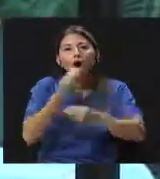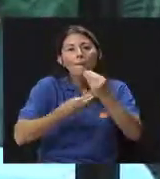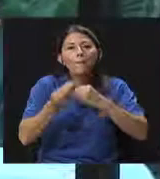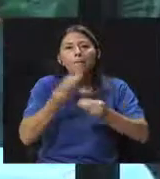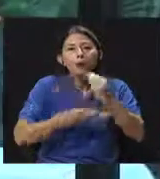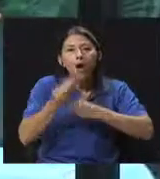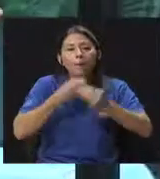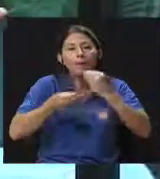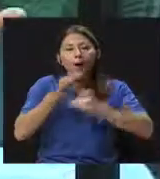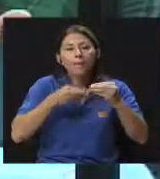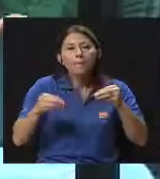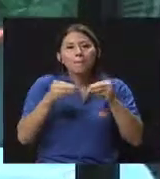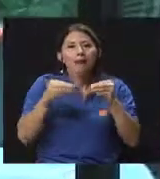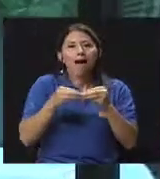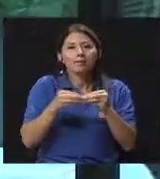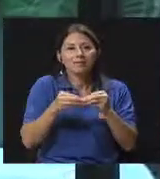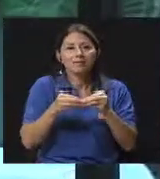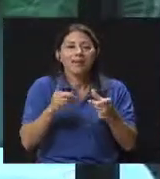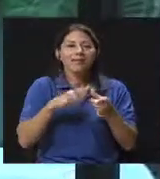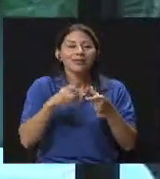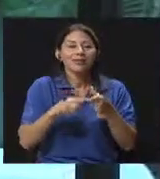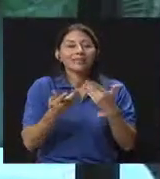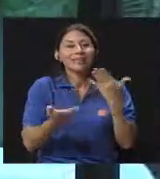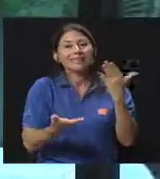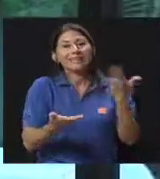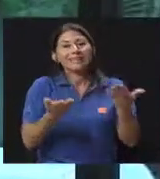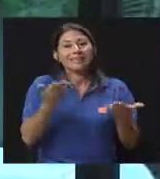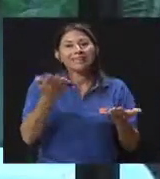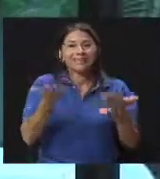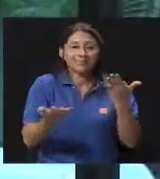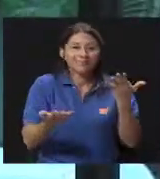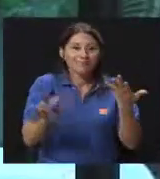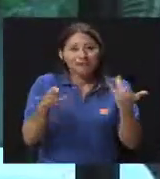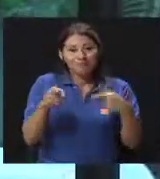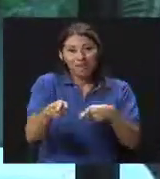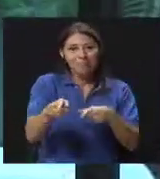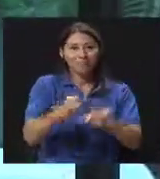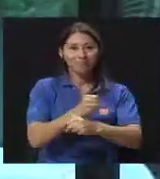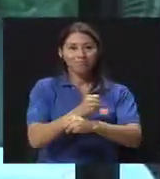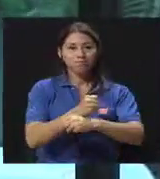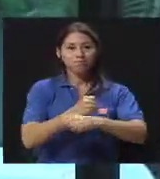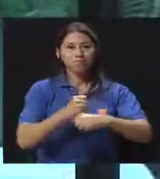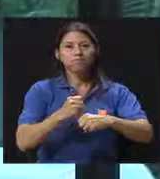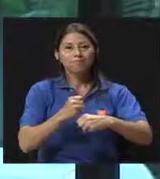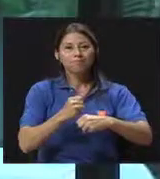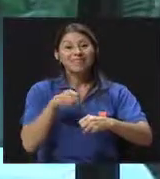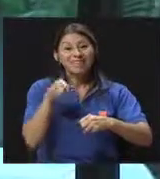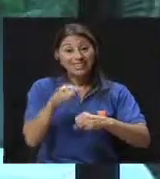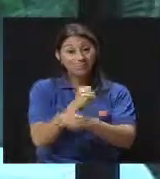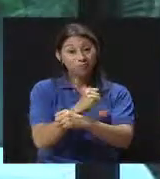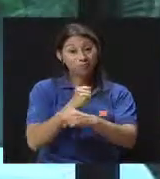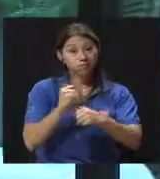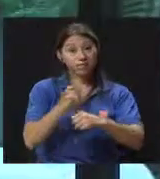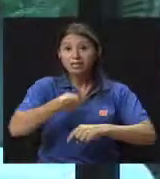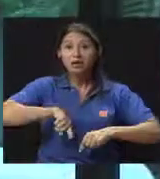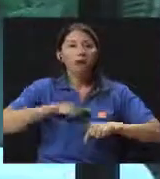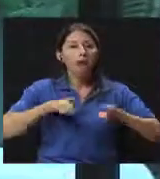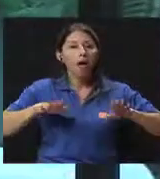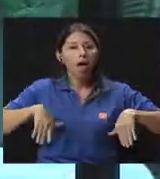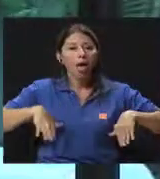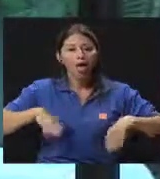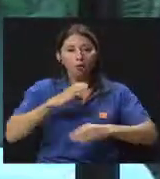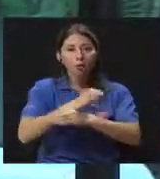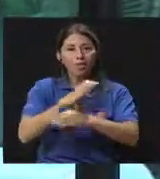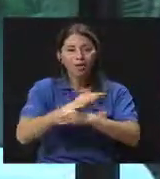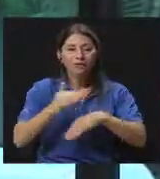ellos necesitan y caemos en la balanza de ganancia de peso. Y esa ganancia de peso, si no la cuidamos, posteriormente nos